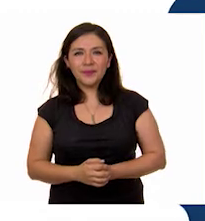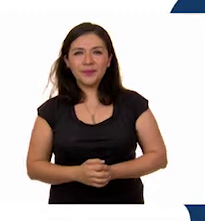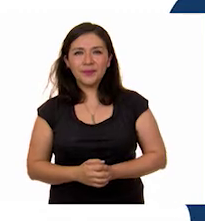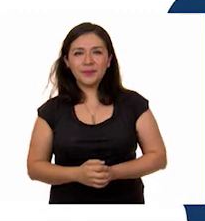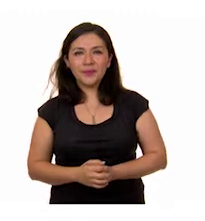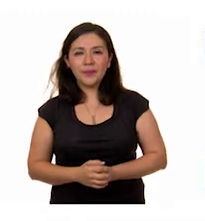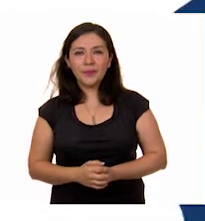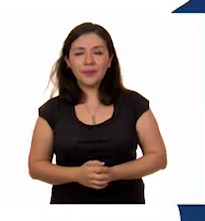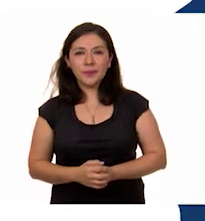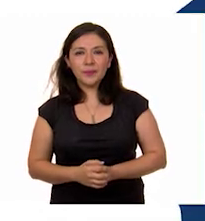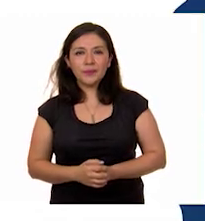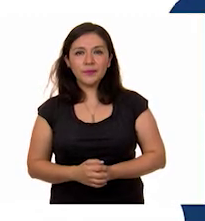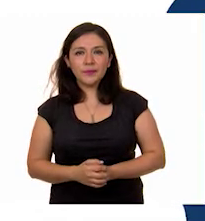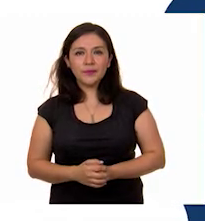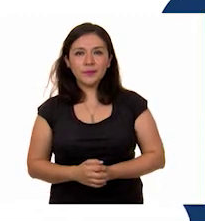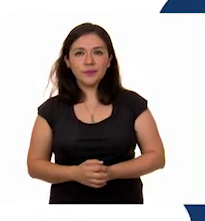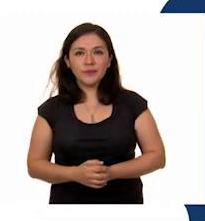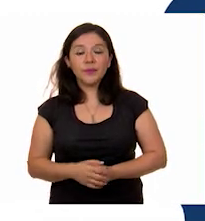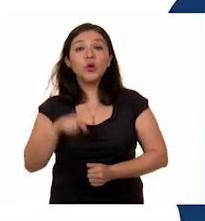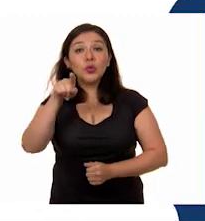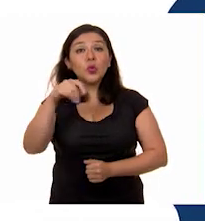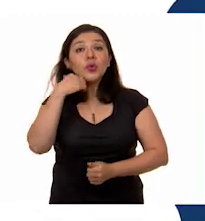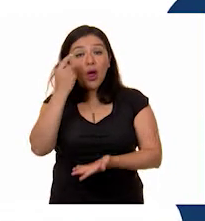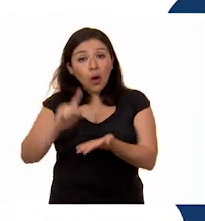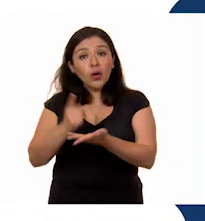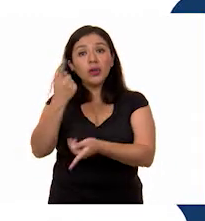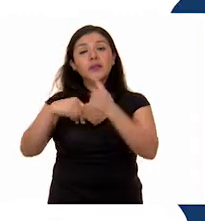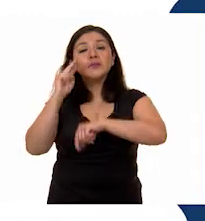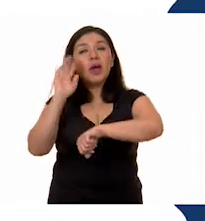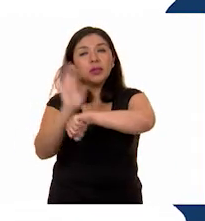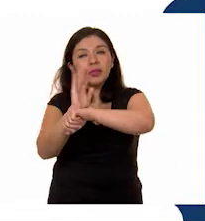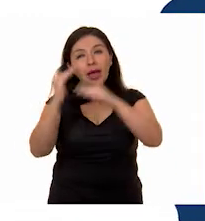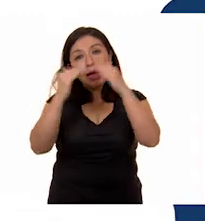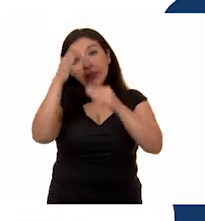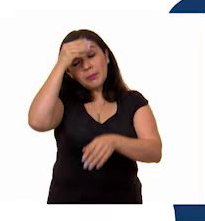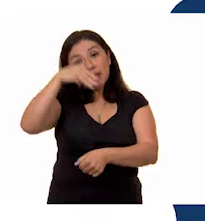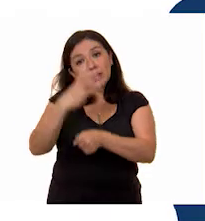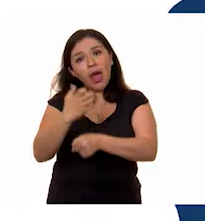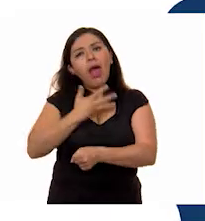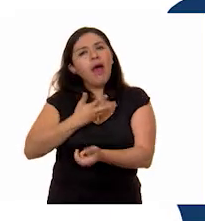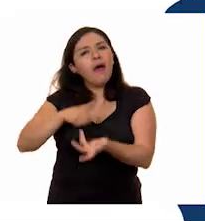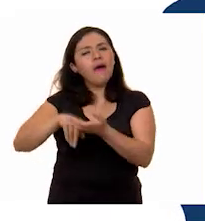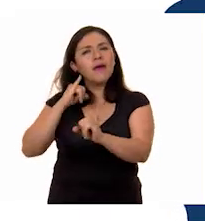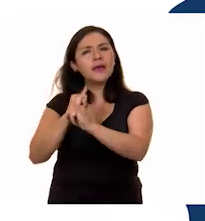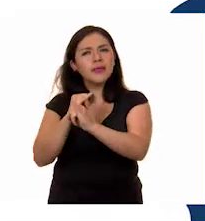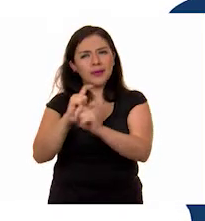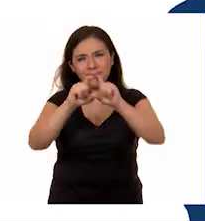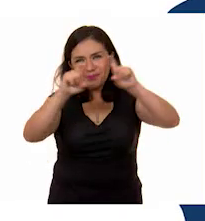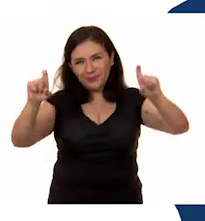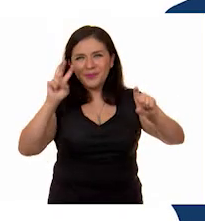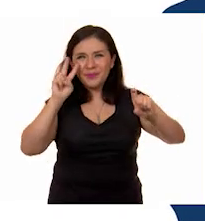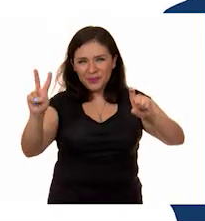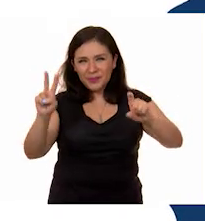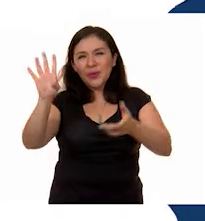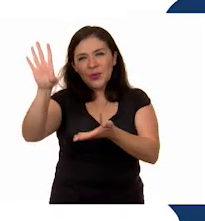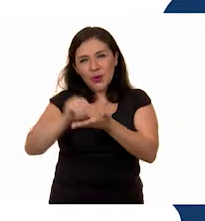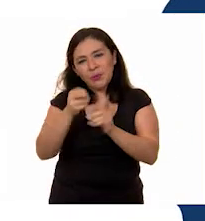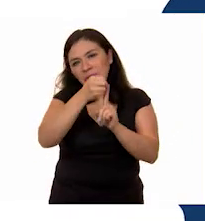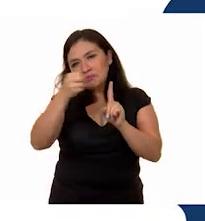conalitec.cep.gov.mx. Si quieres volver a ver los programas de Aprende en Casa, los puedes encontrar en la siguiente liga: